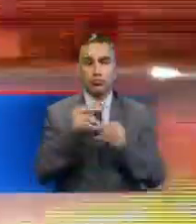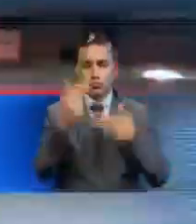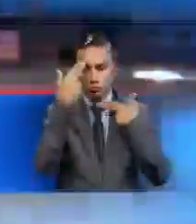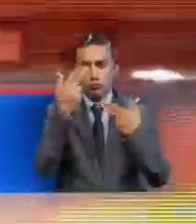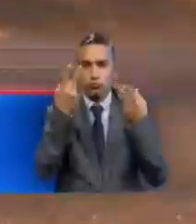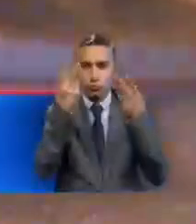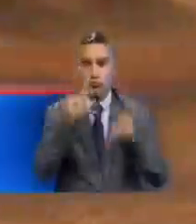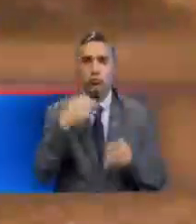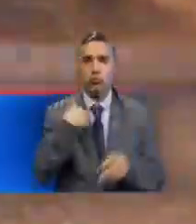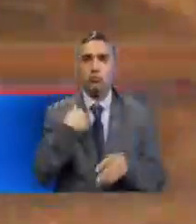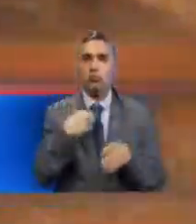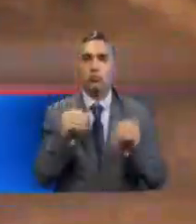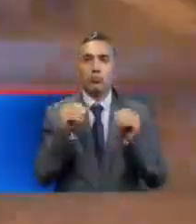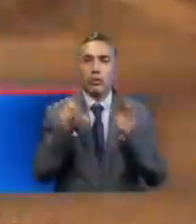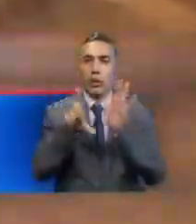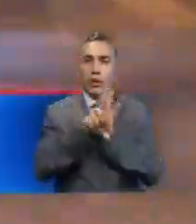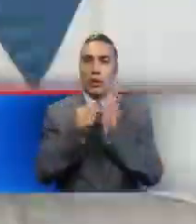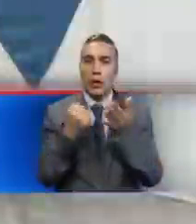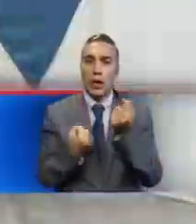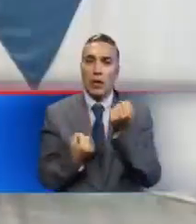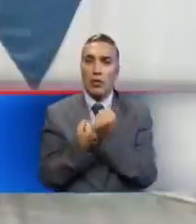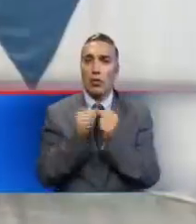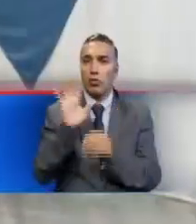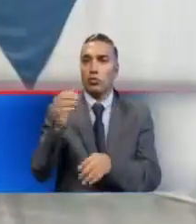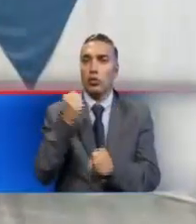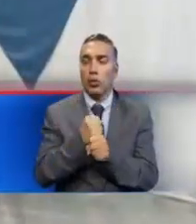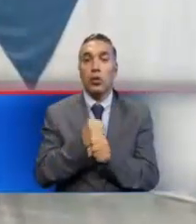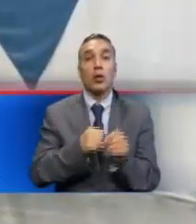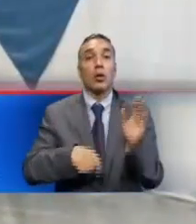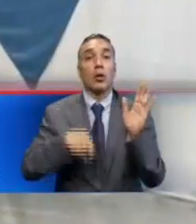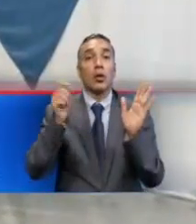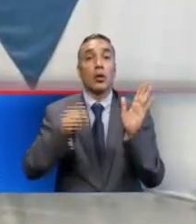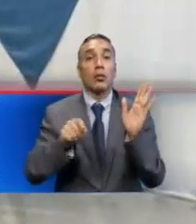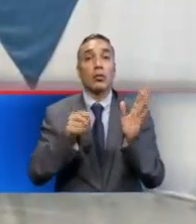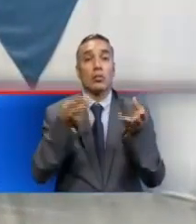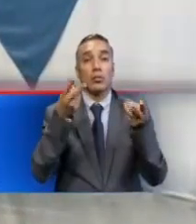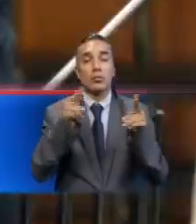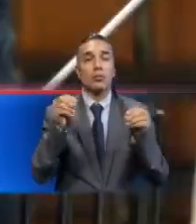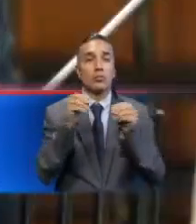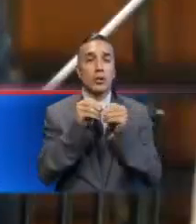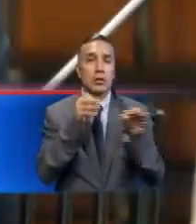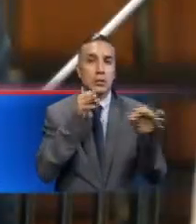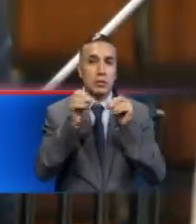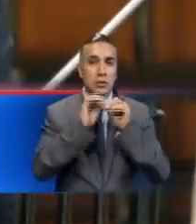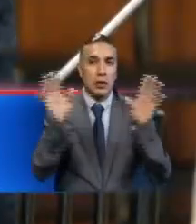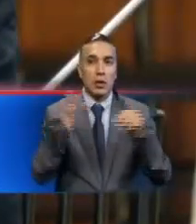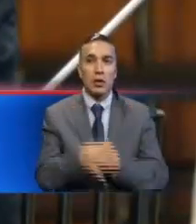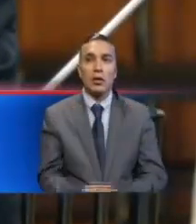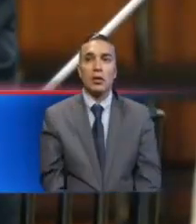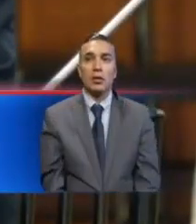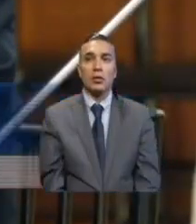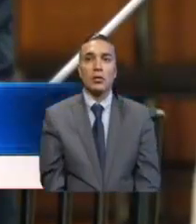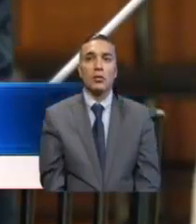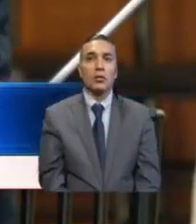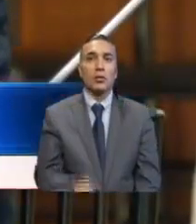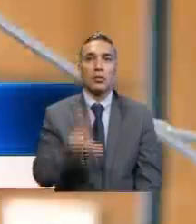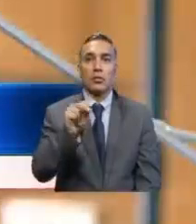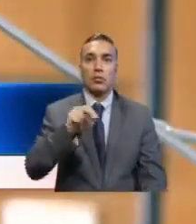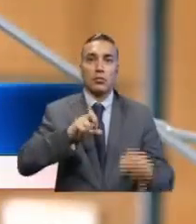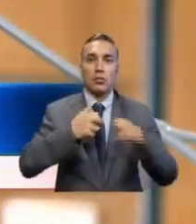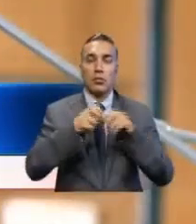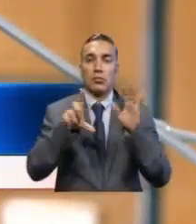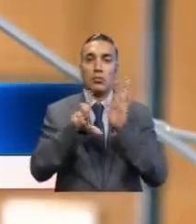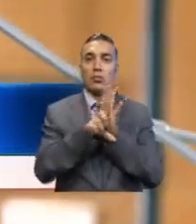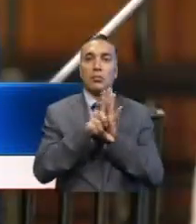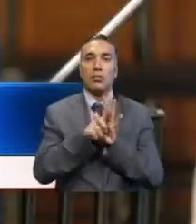también cuenten con un marco legal que garantice su trabajo. El abogado en Derecho Penal Pablo Encalada también entregó aportes. Lo cierto es que este no es un problema de leyes.